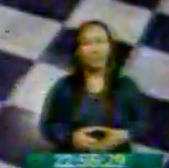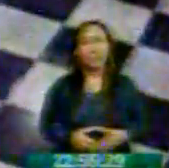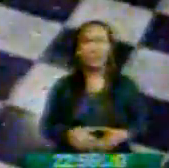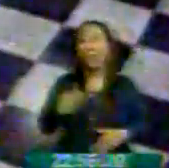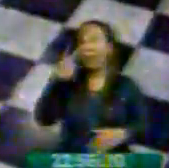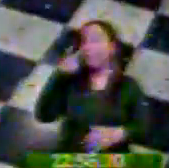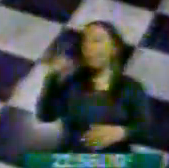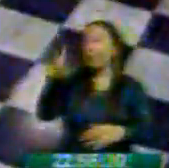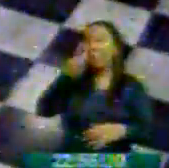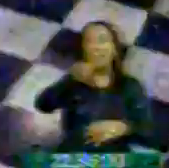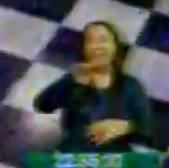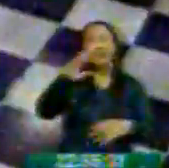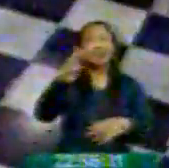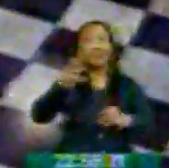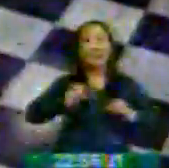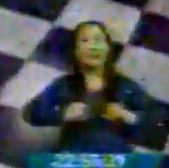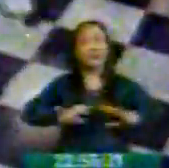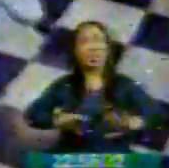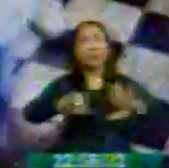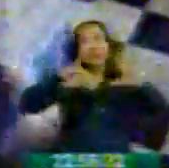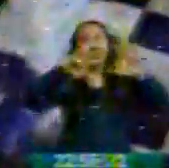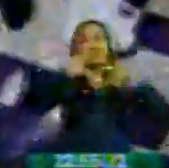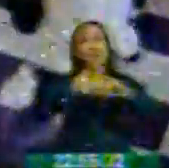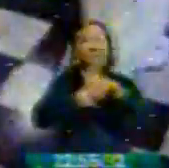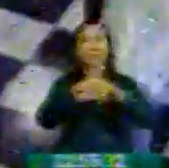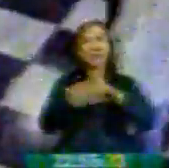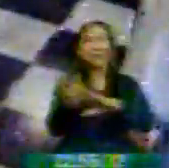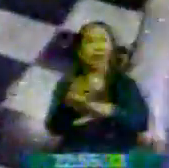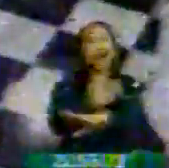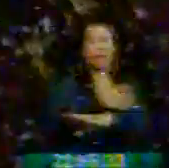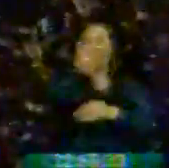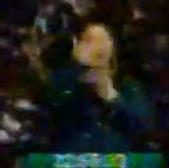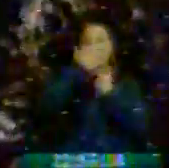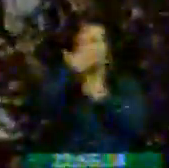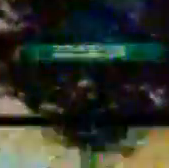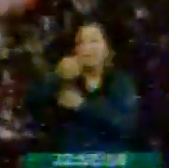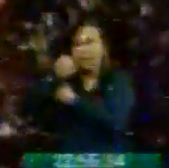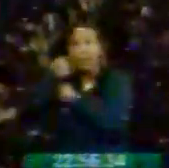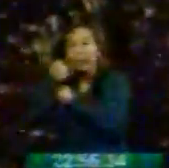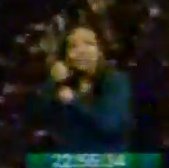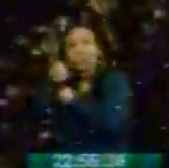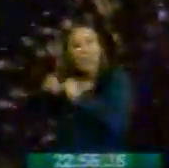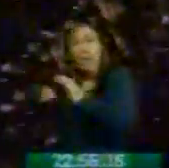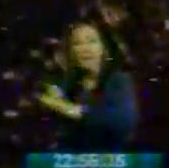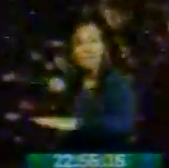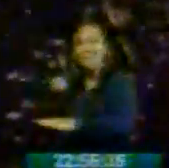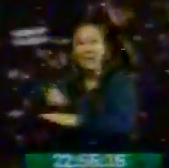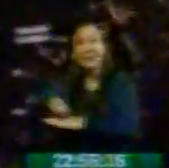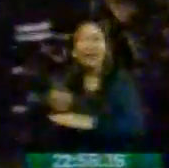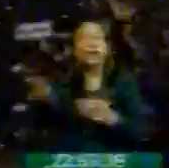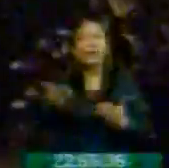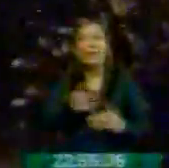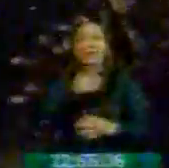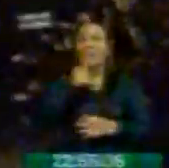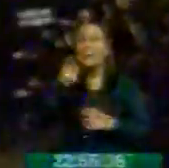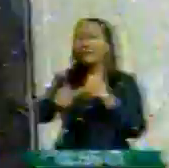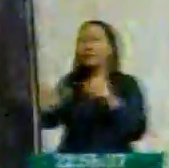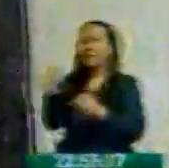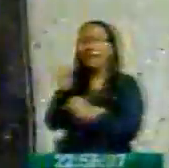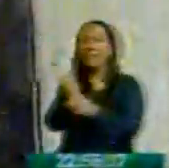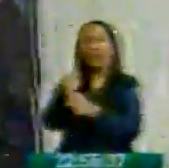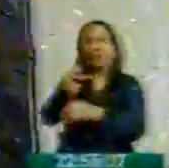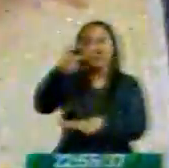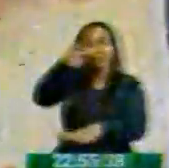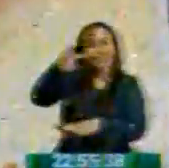Este 26 de septiembre se cumplen 6 meses del secuestro y posterior asesinato del equipo periodístico del Comercio integrado por Javier Ortega,